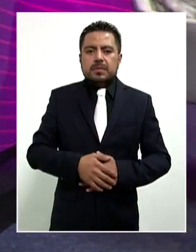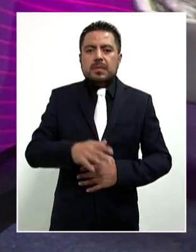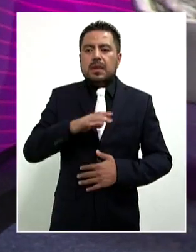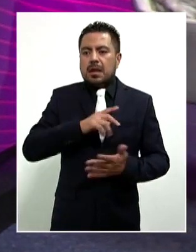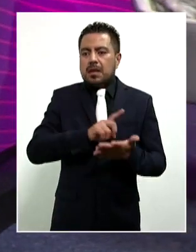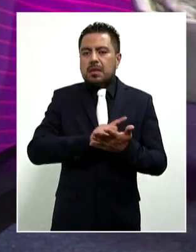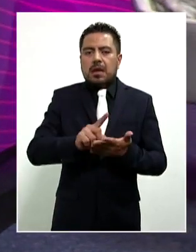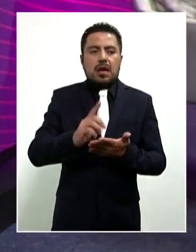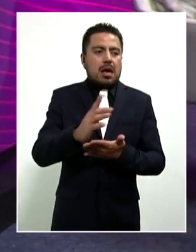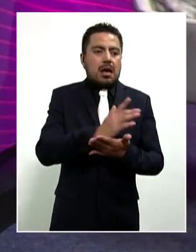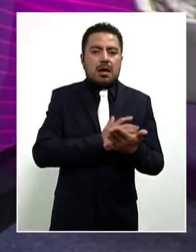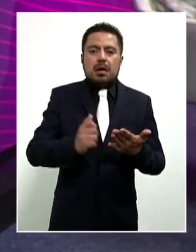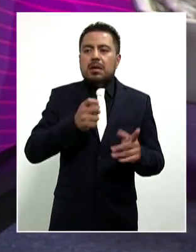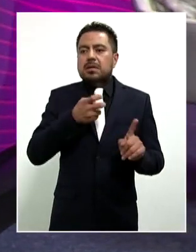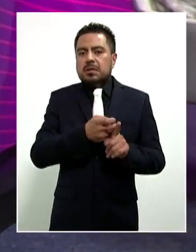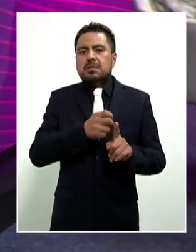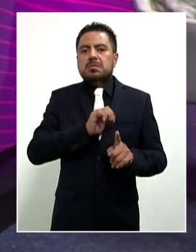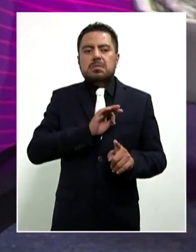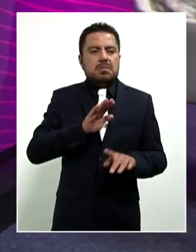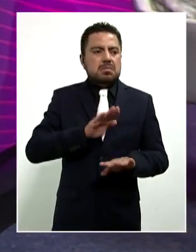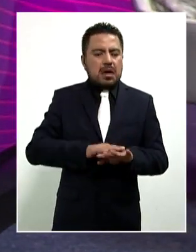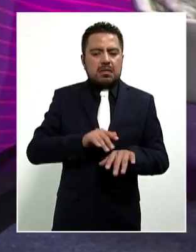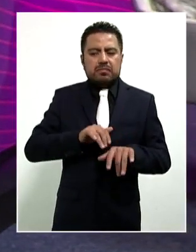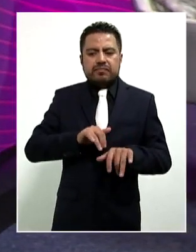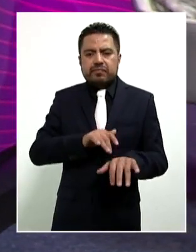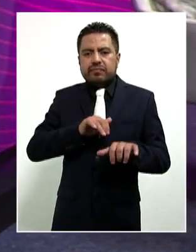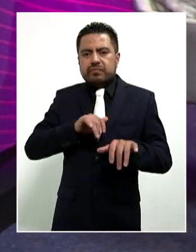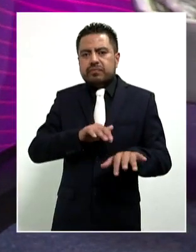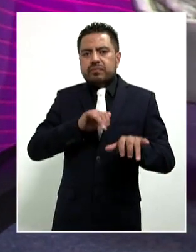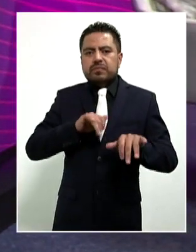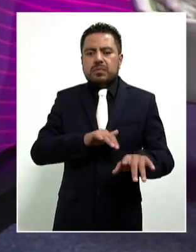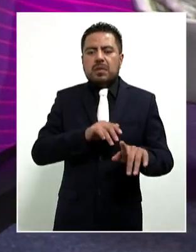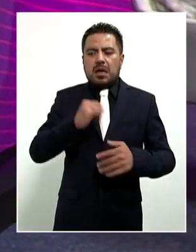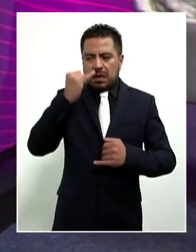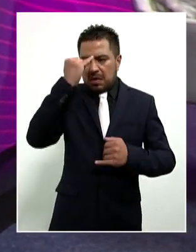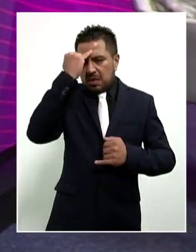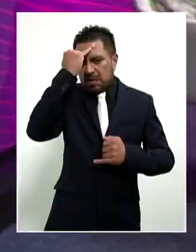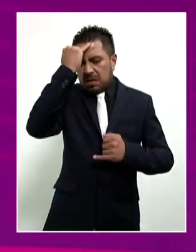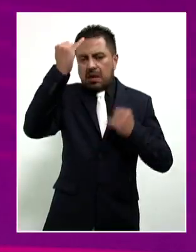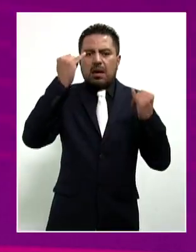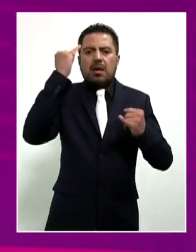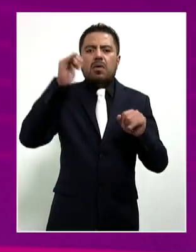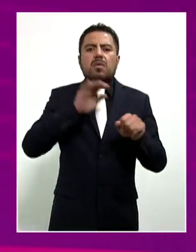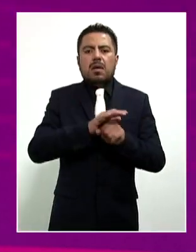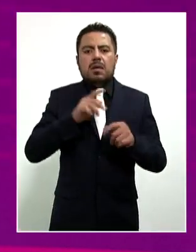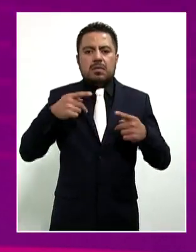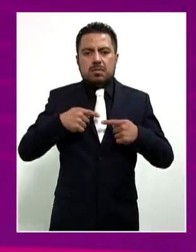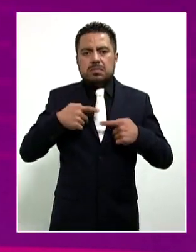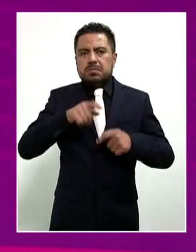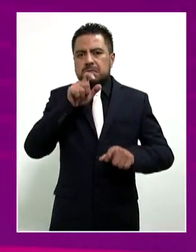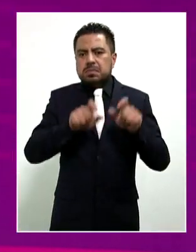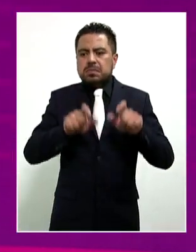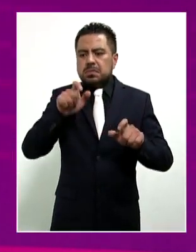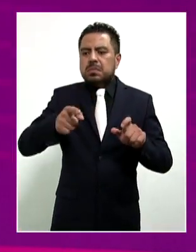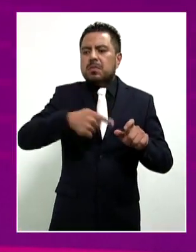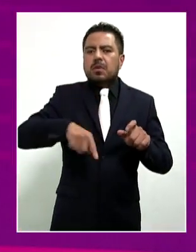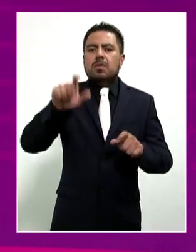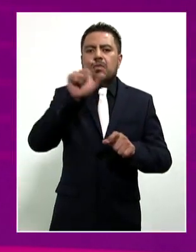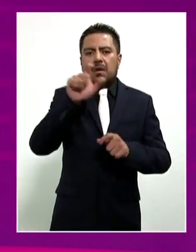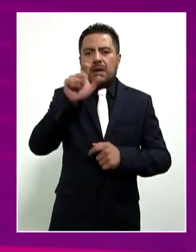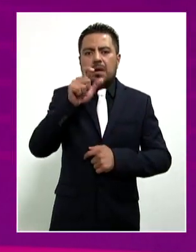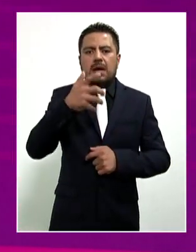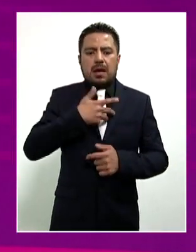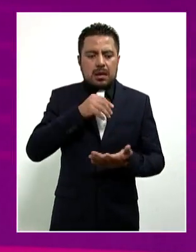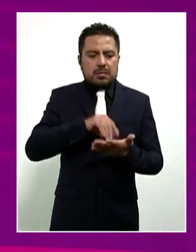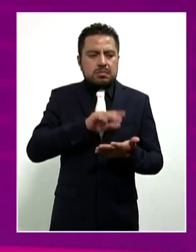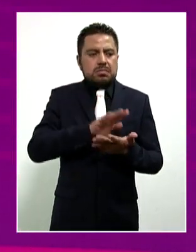estos derechos garantizados, van a seguir moviéndose. O sea, la idea de una persona, cuando ya